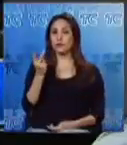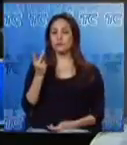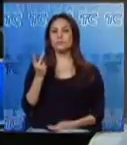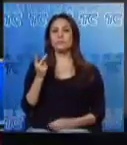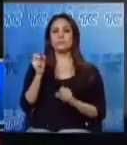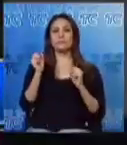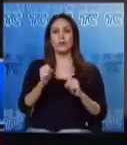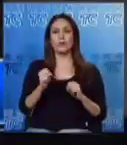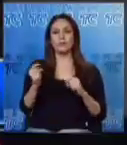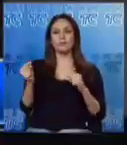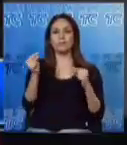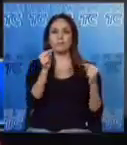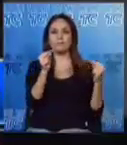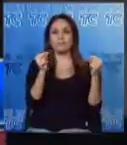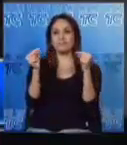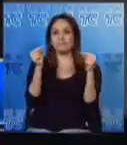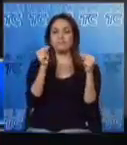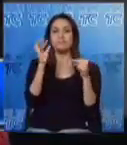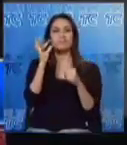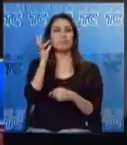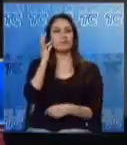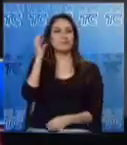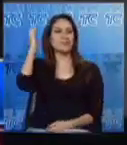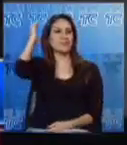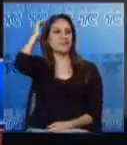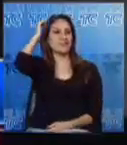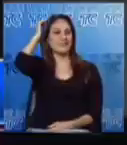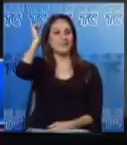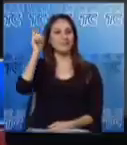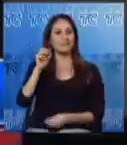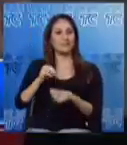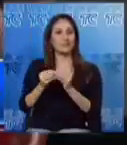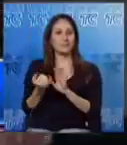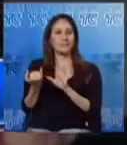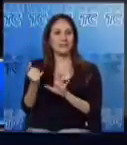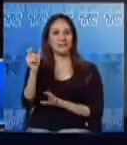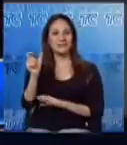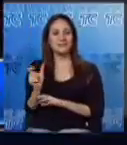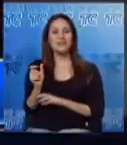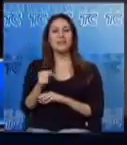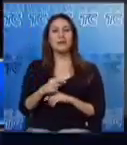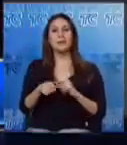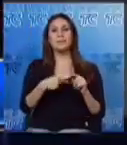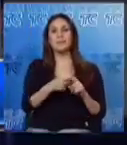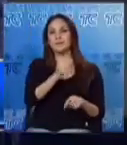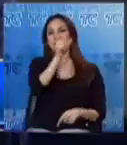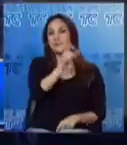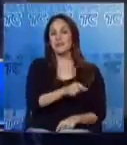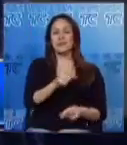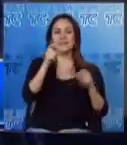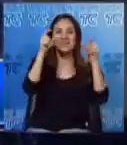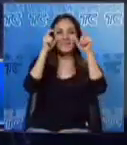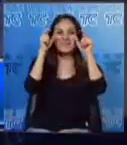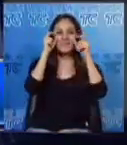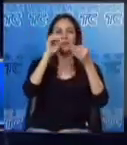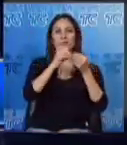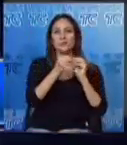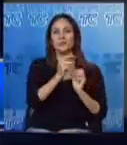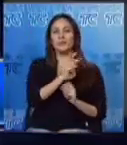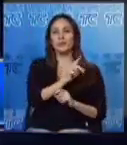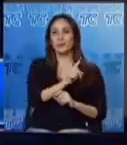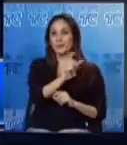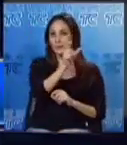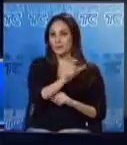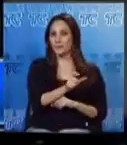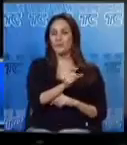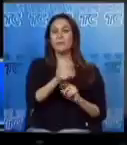alcancen protagonismo. Por un lado, Cintia Viteri, de la Alianza Social Cristiana Madera de Guerrero, y por el otro, Guillermo Lasso, de la Alianza entre el Movimiento Creo